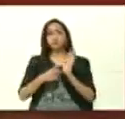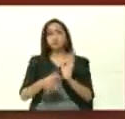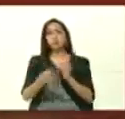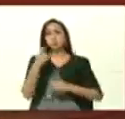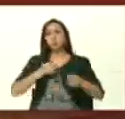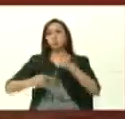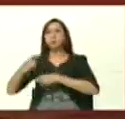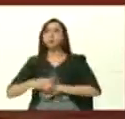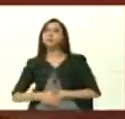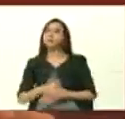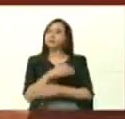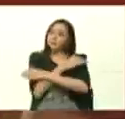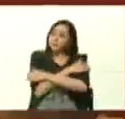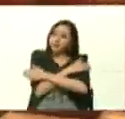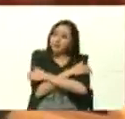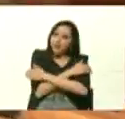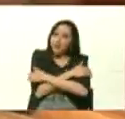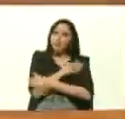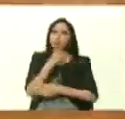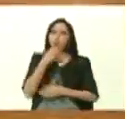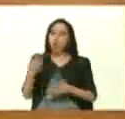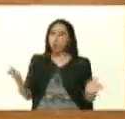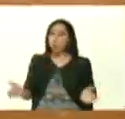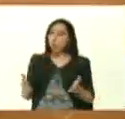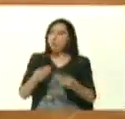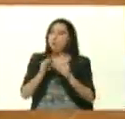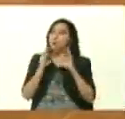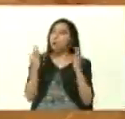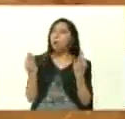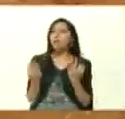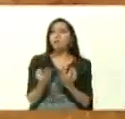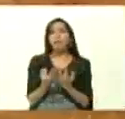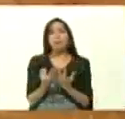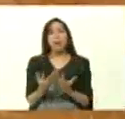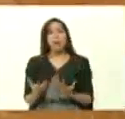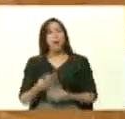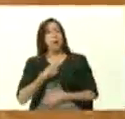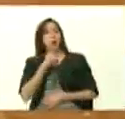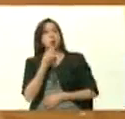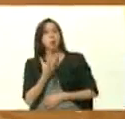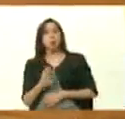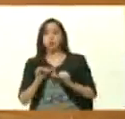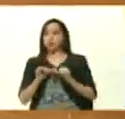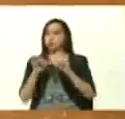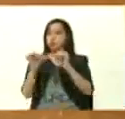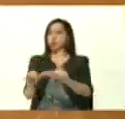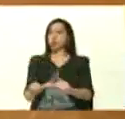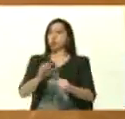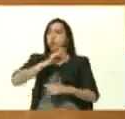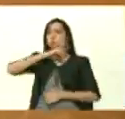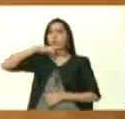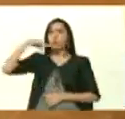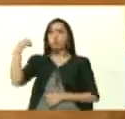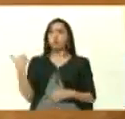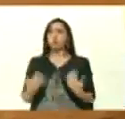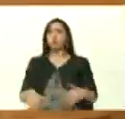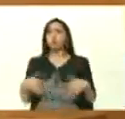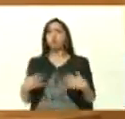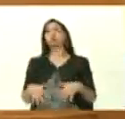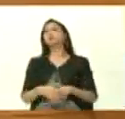Excelente, felicitaciones. Bueno, emprendimiento familiar. Muy bien, aquí seguimos con los dulces. Con los emprendimientos.